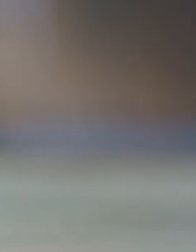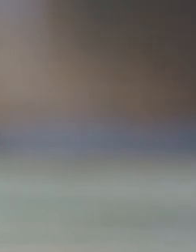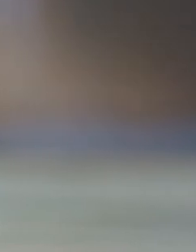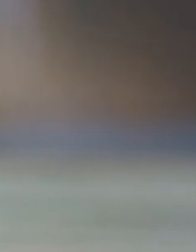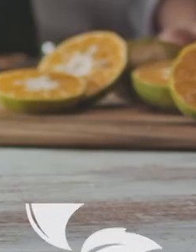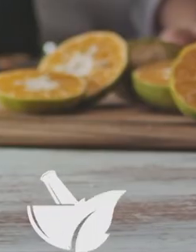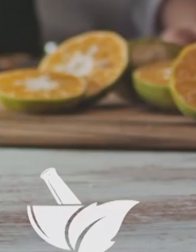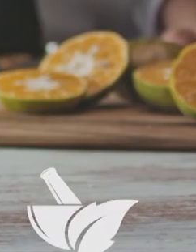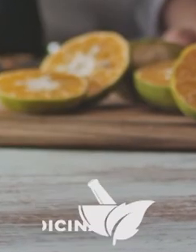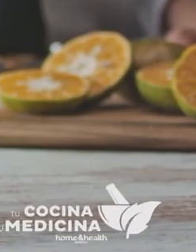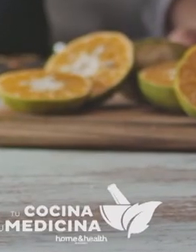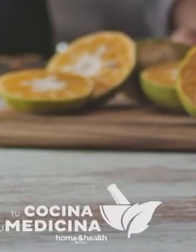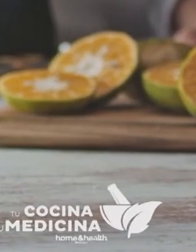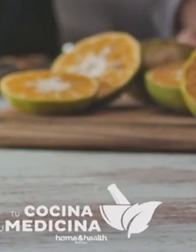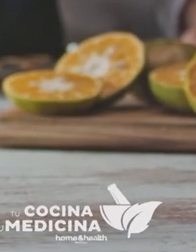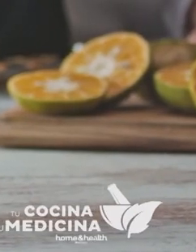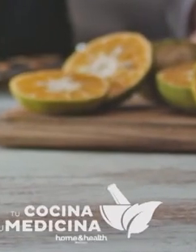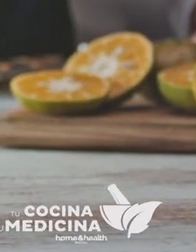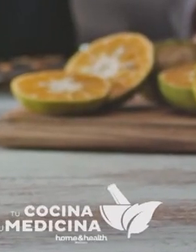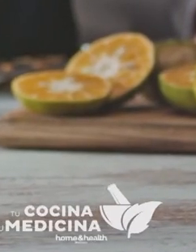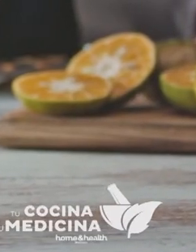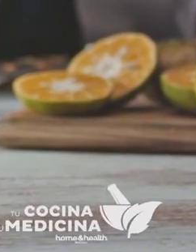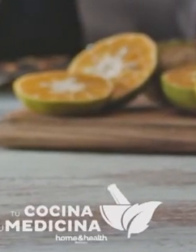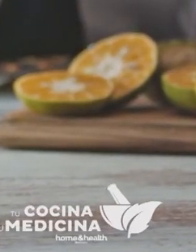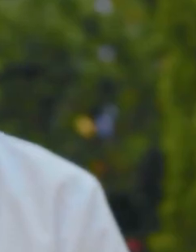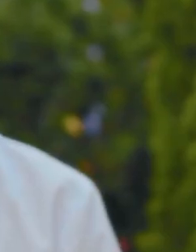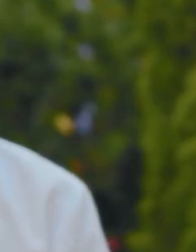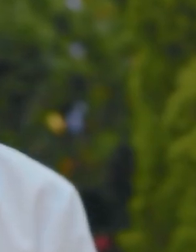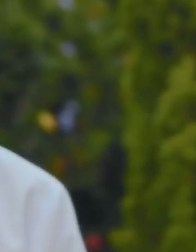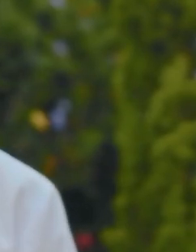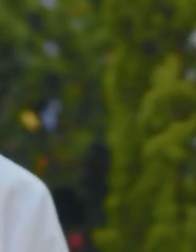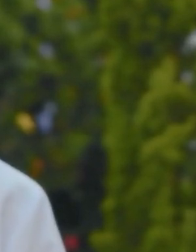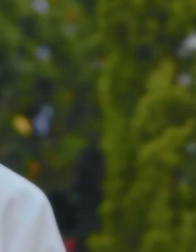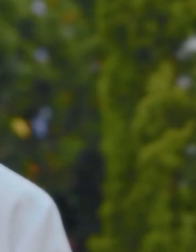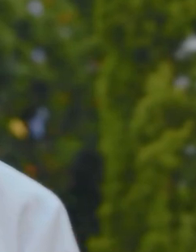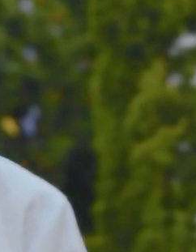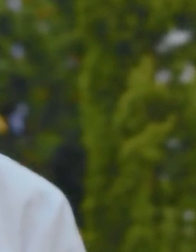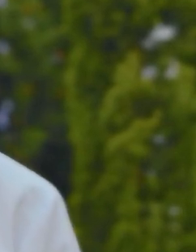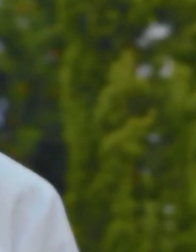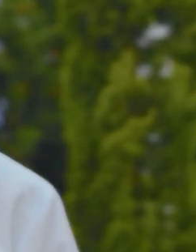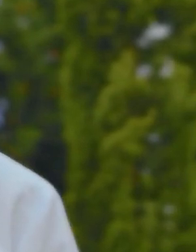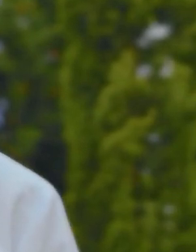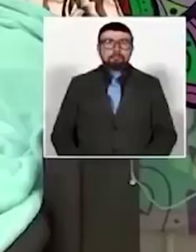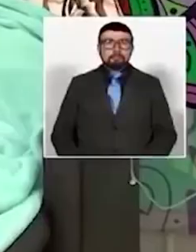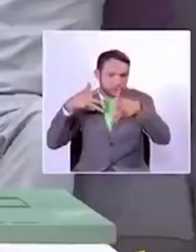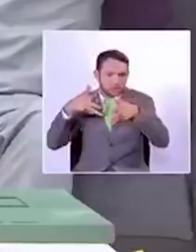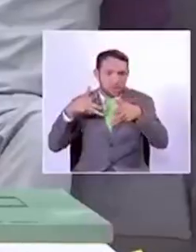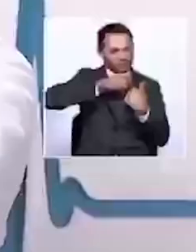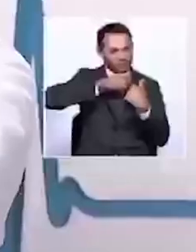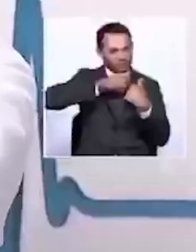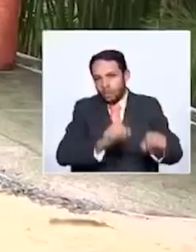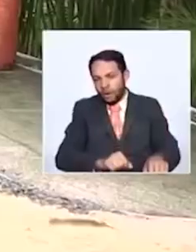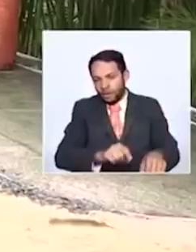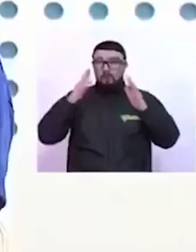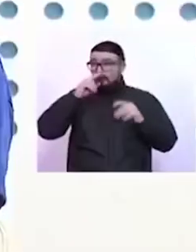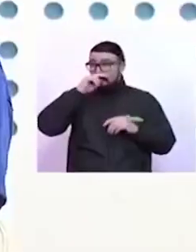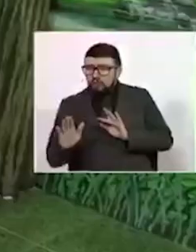Alimento natural rico en fibra prebiótica para consumir con el desayuno, la alternativa más saludable.